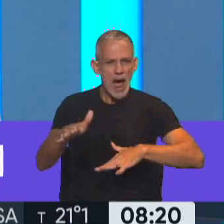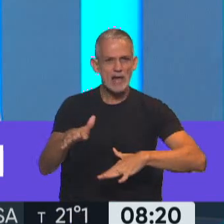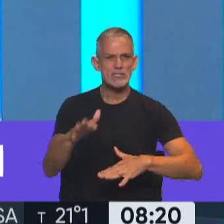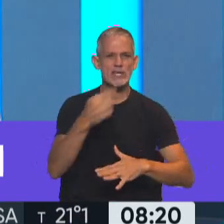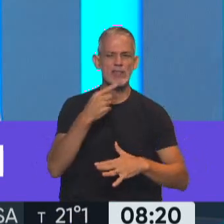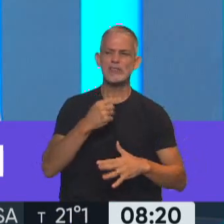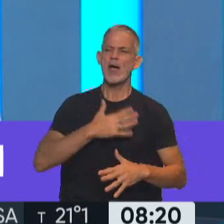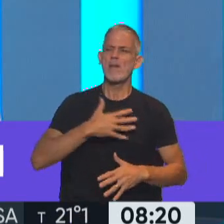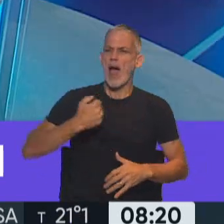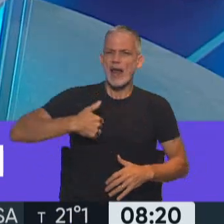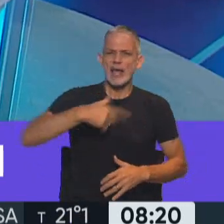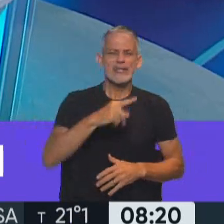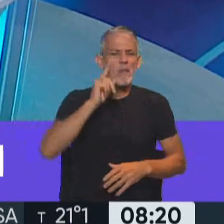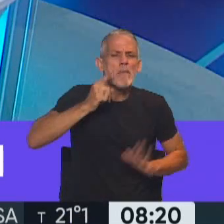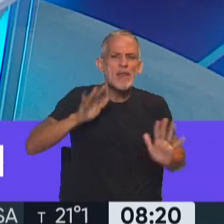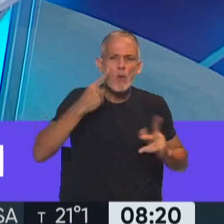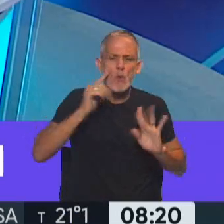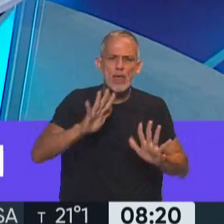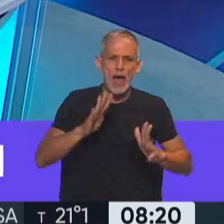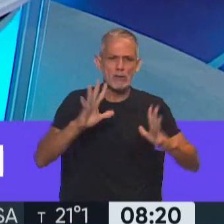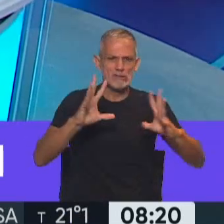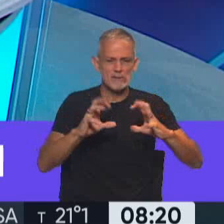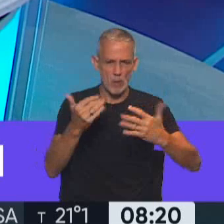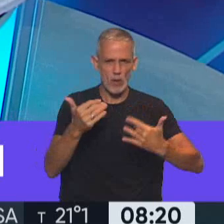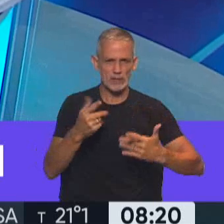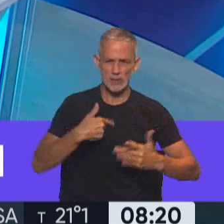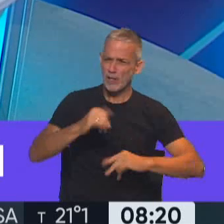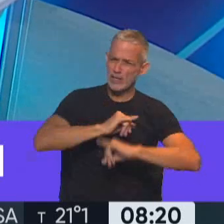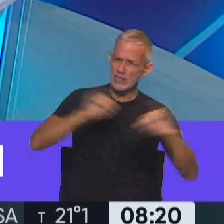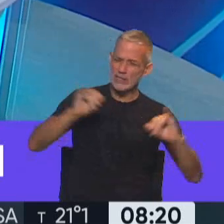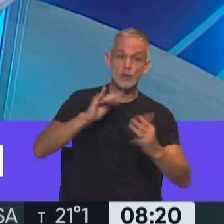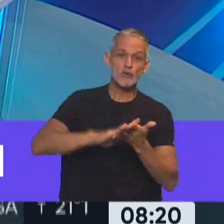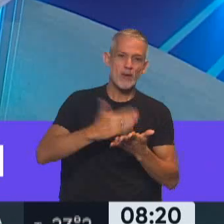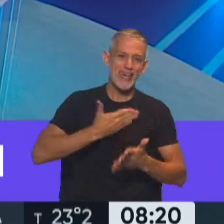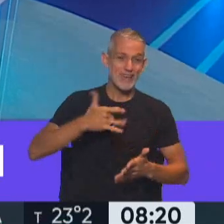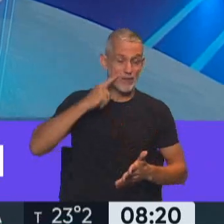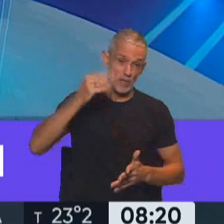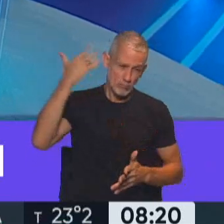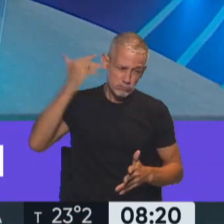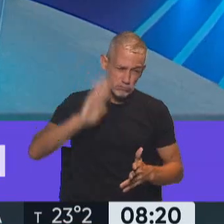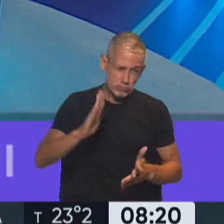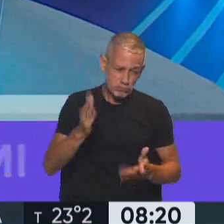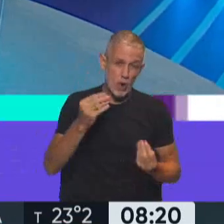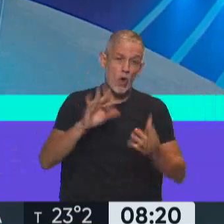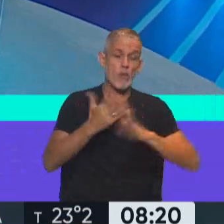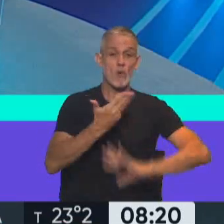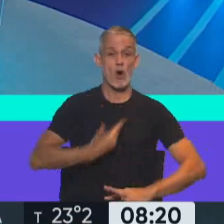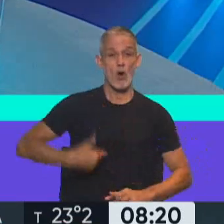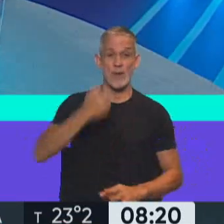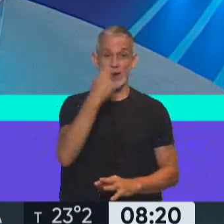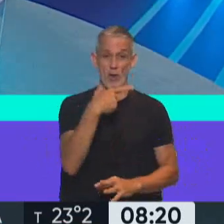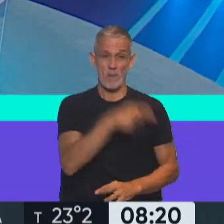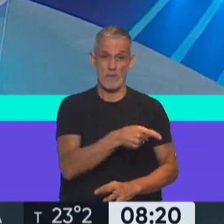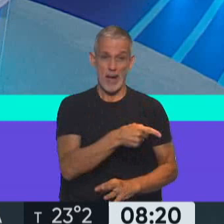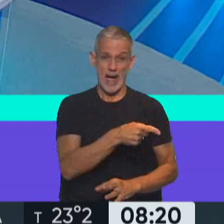"La patria está en peligro" y hablábamos del Fondo Monetario Internacional y de cómo el gobierno de